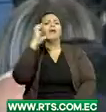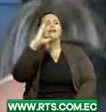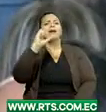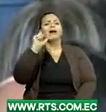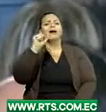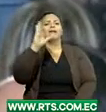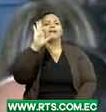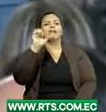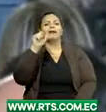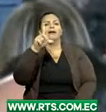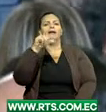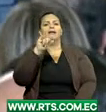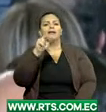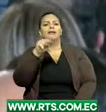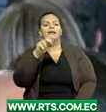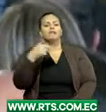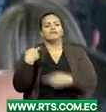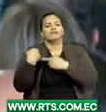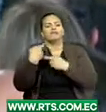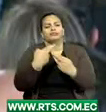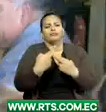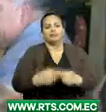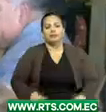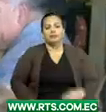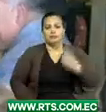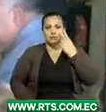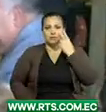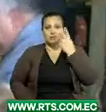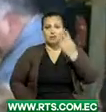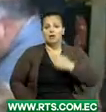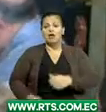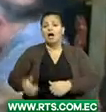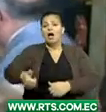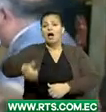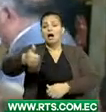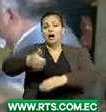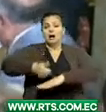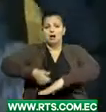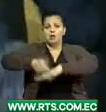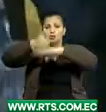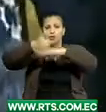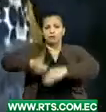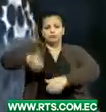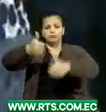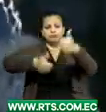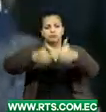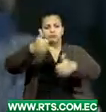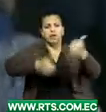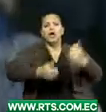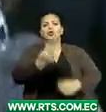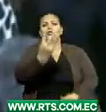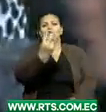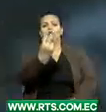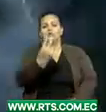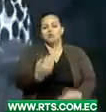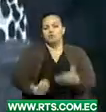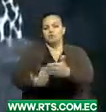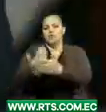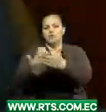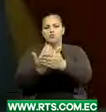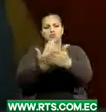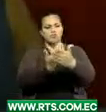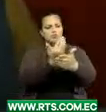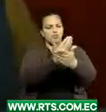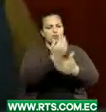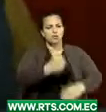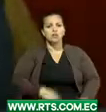funcionarios, entre ministros y secretarios de Estado. La mayoría de ellos se encontraban ya encargados de las diferentes carteras de Estado.